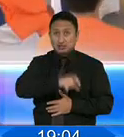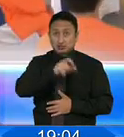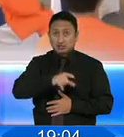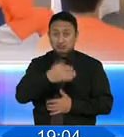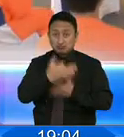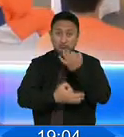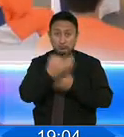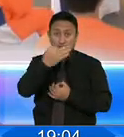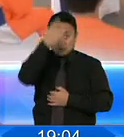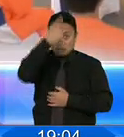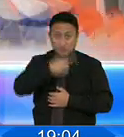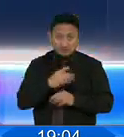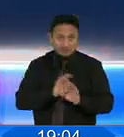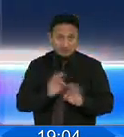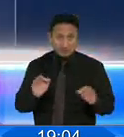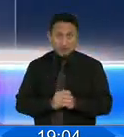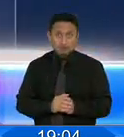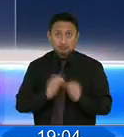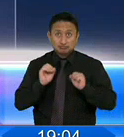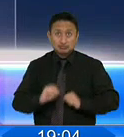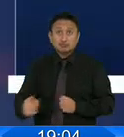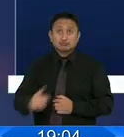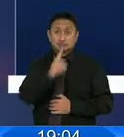las empadronadas. De esa cifra,